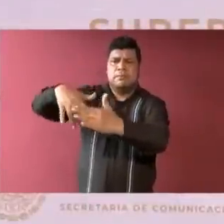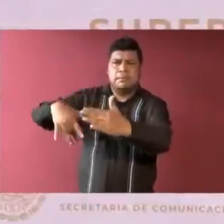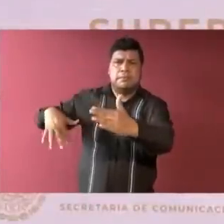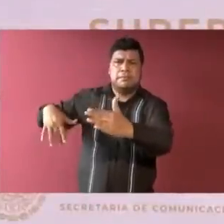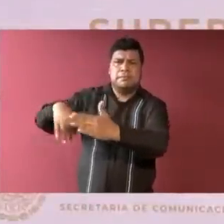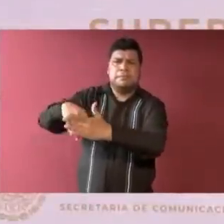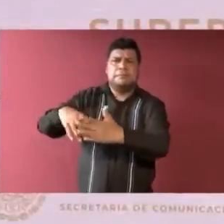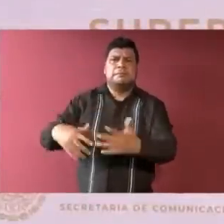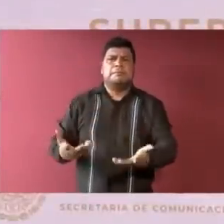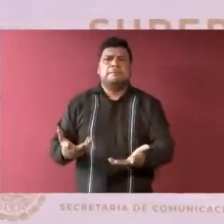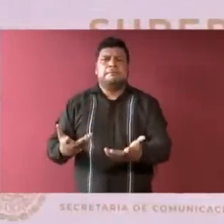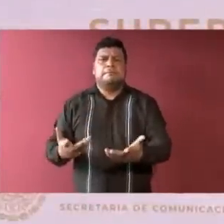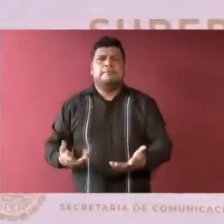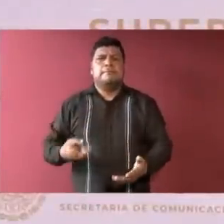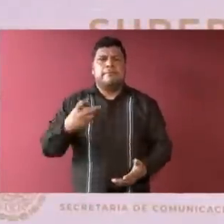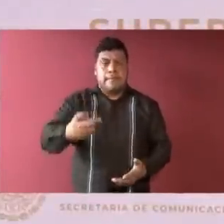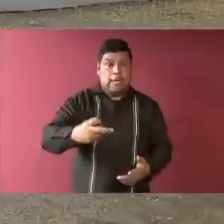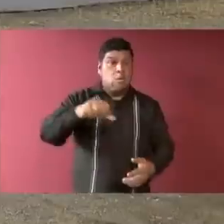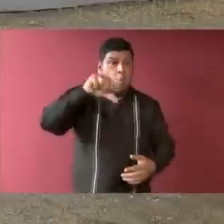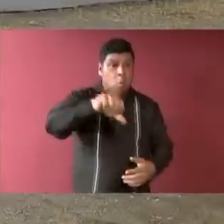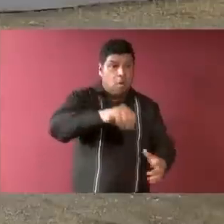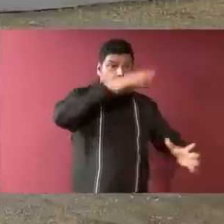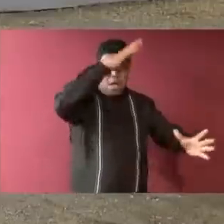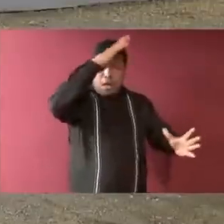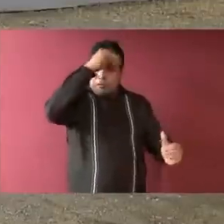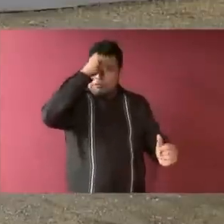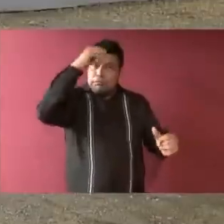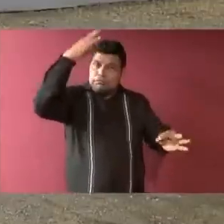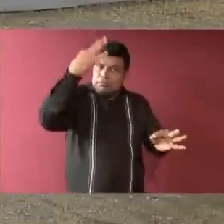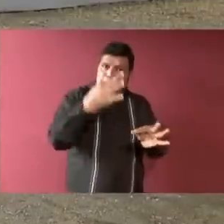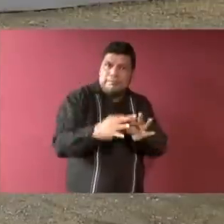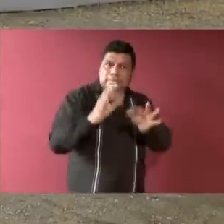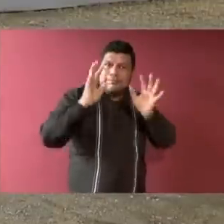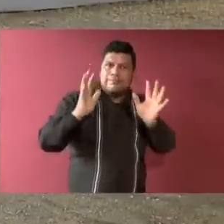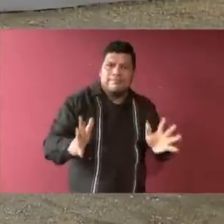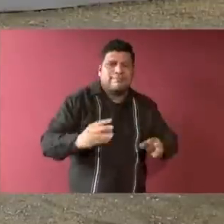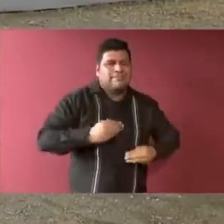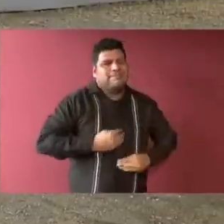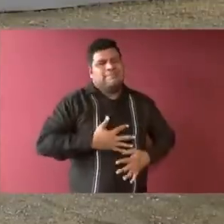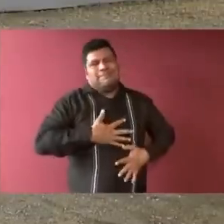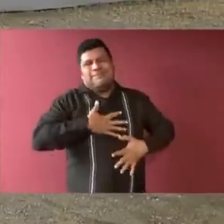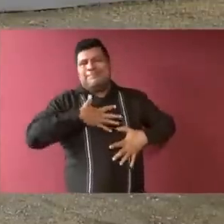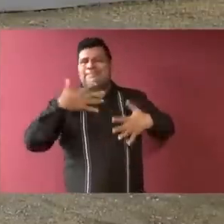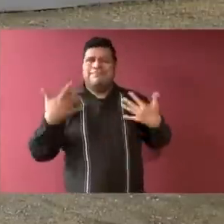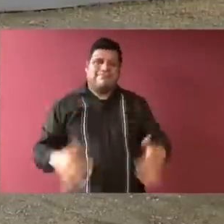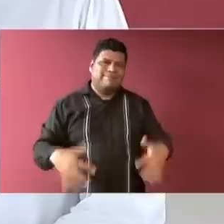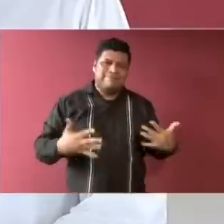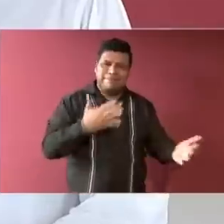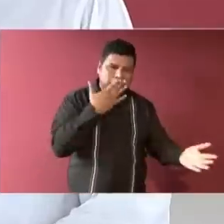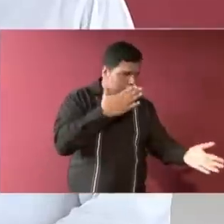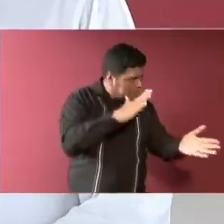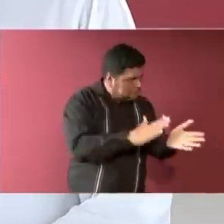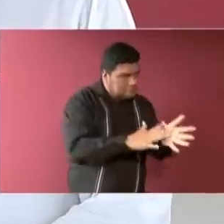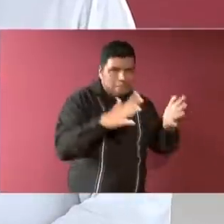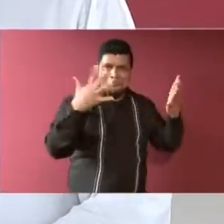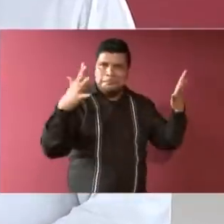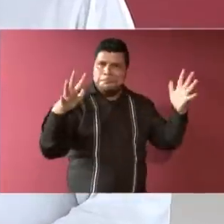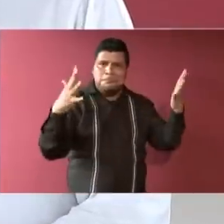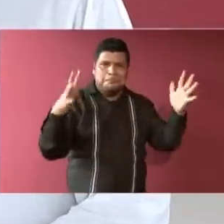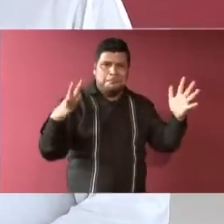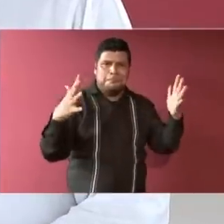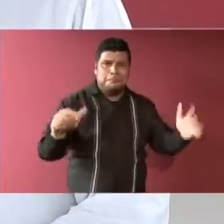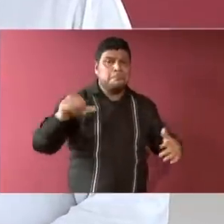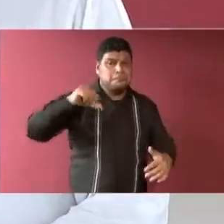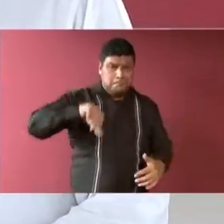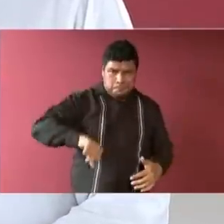Por eso celebro que se esté llegando a este acuerdo y